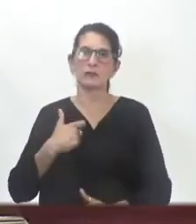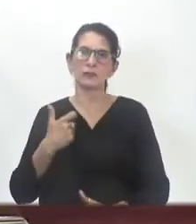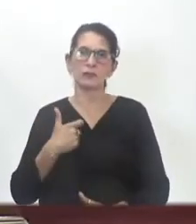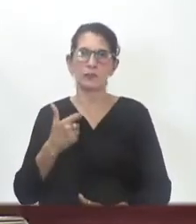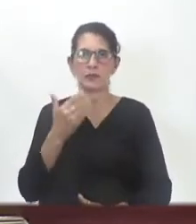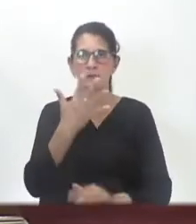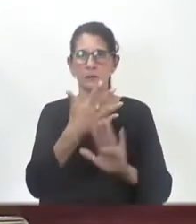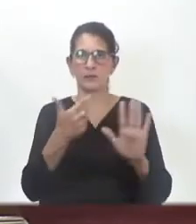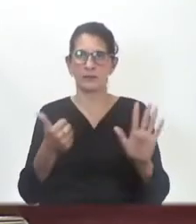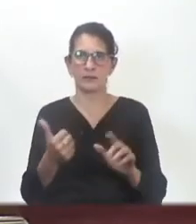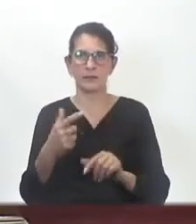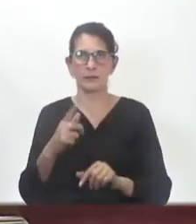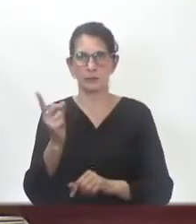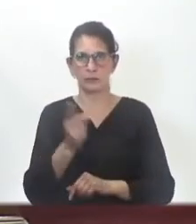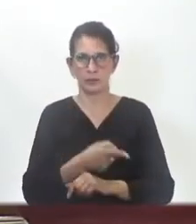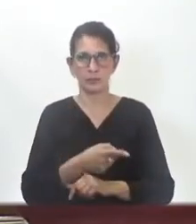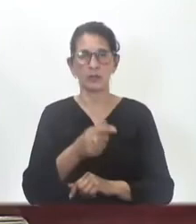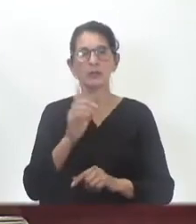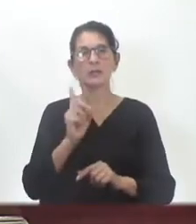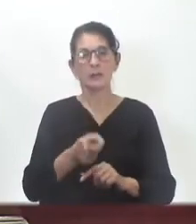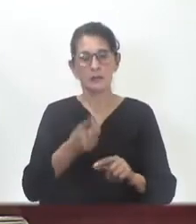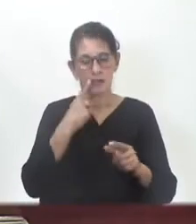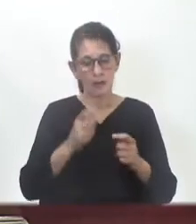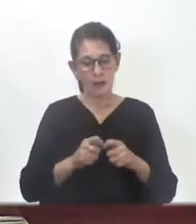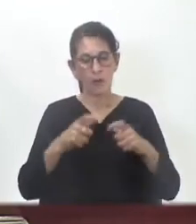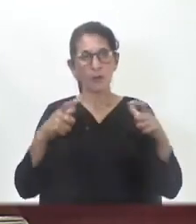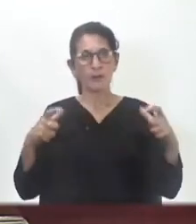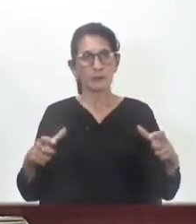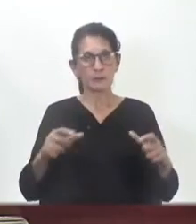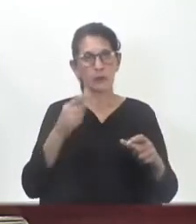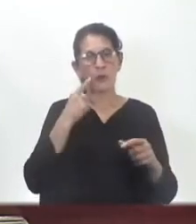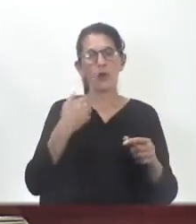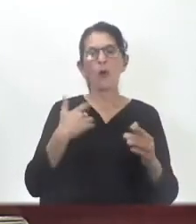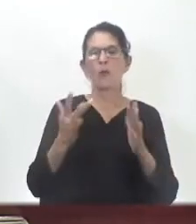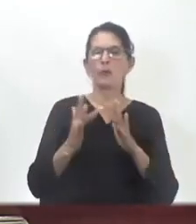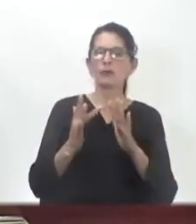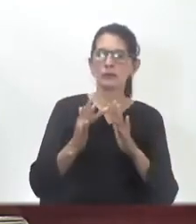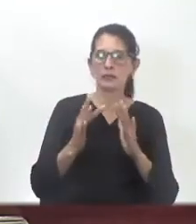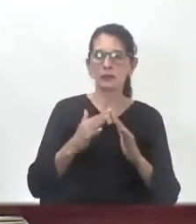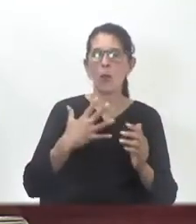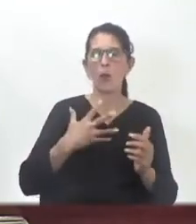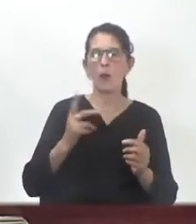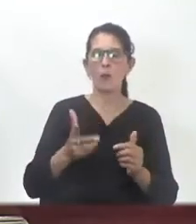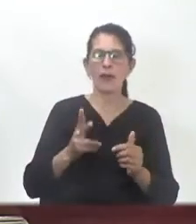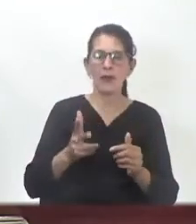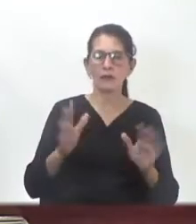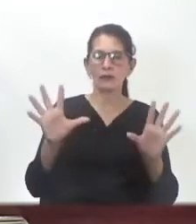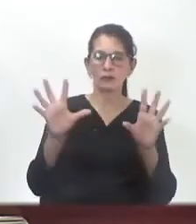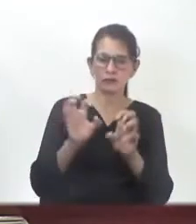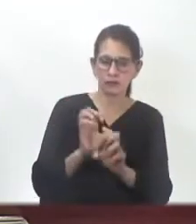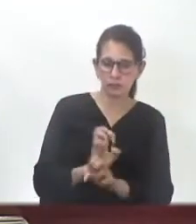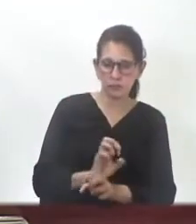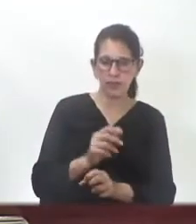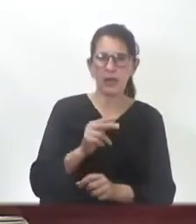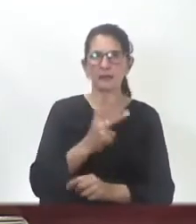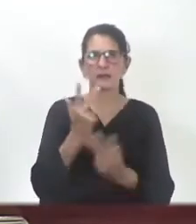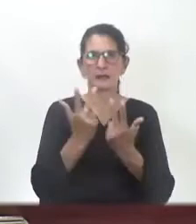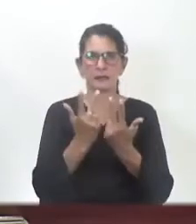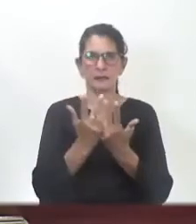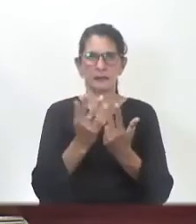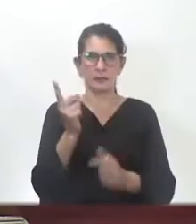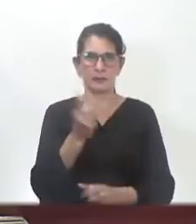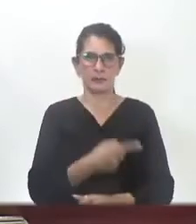56%. También aumentó la proporción de lugares en condiciones de tratos crueles, inhumanos o degradantes al 33%.